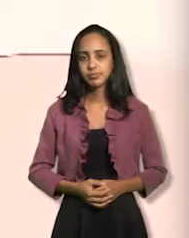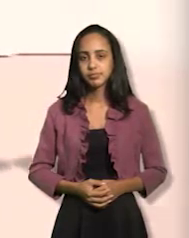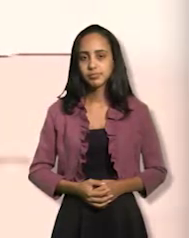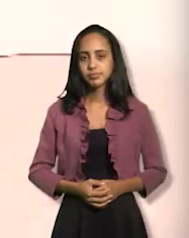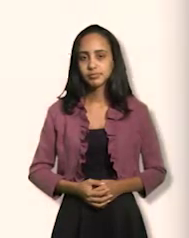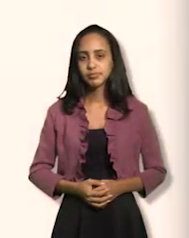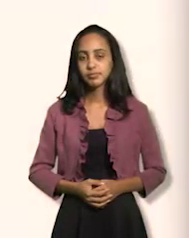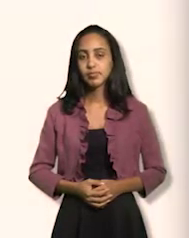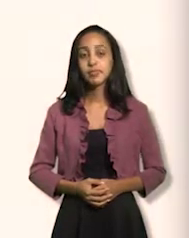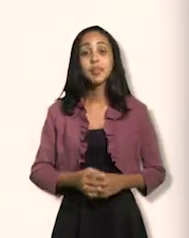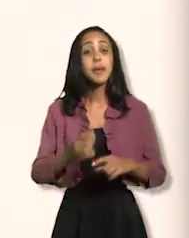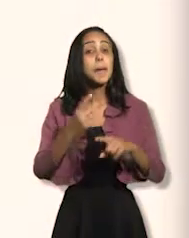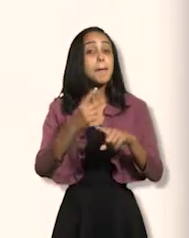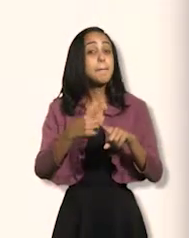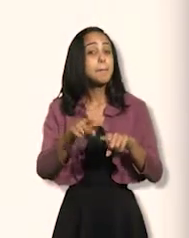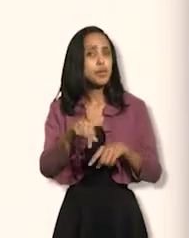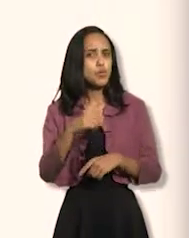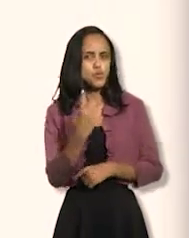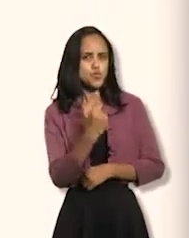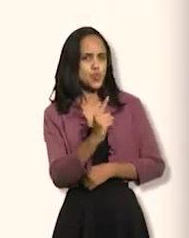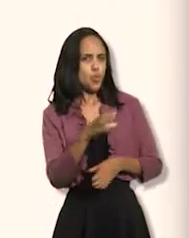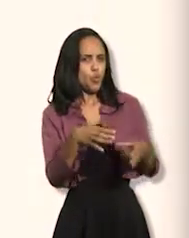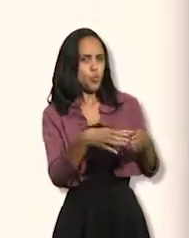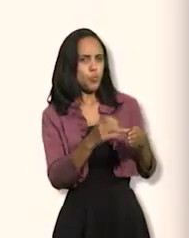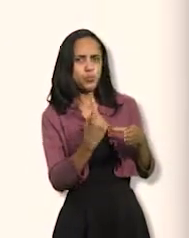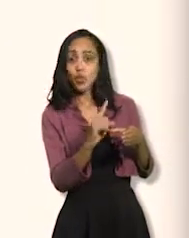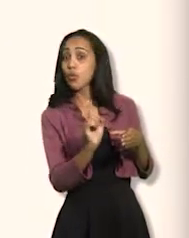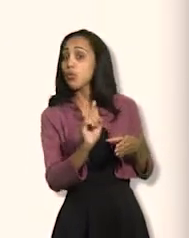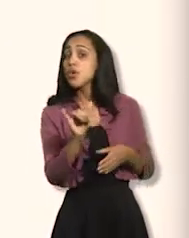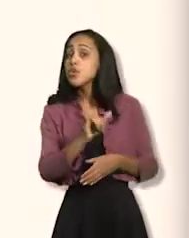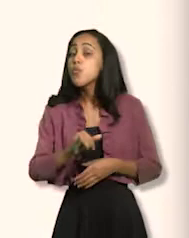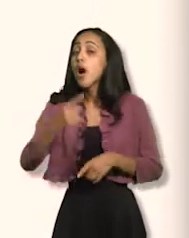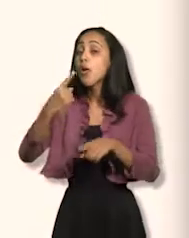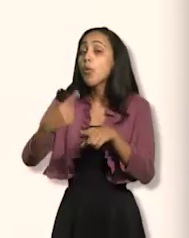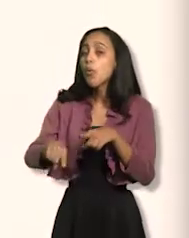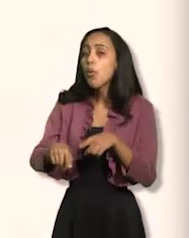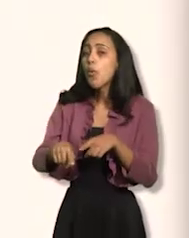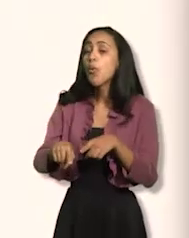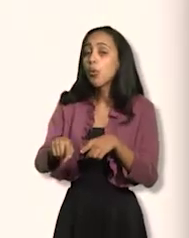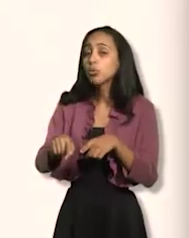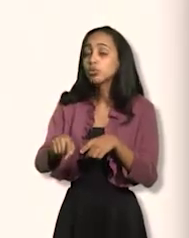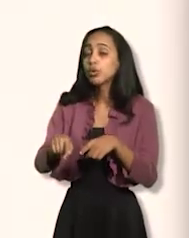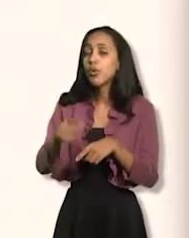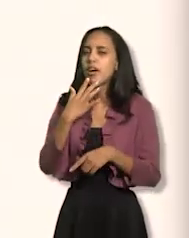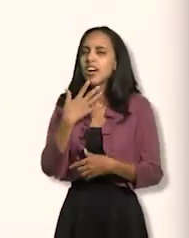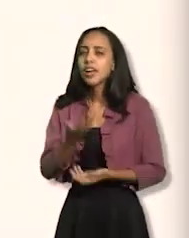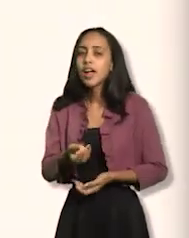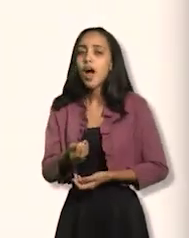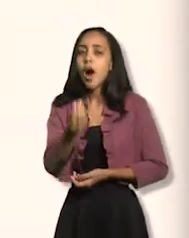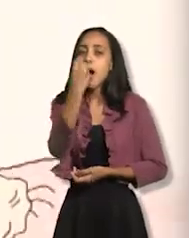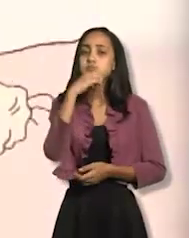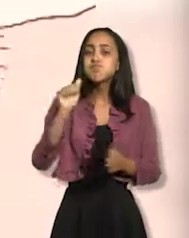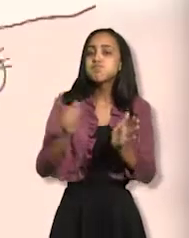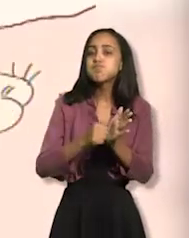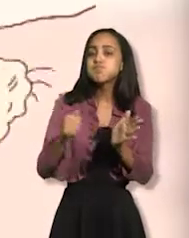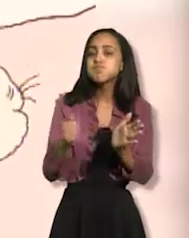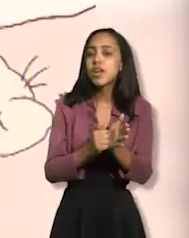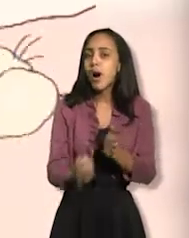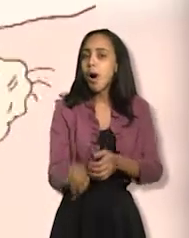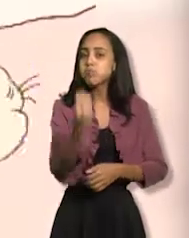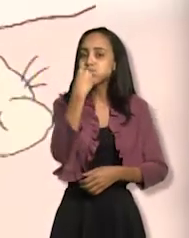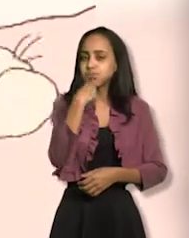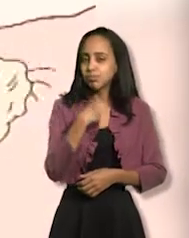Pero los dientuzos no estaban solos También había otro bicho Los come piedras